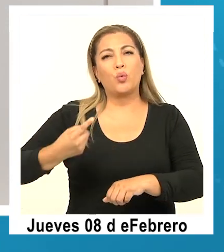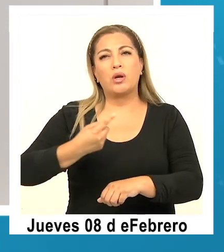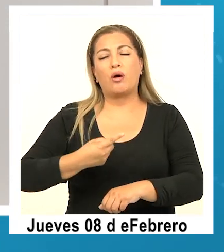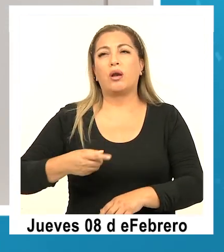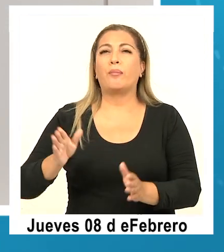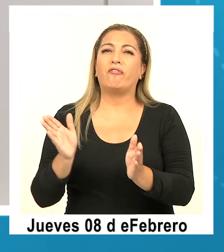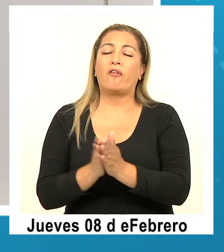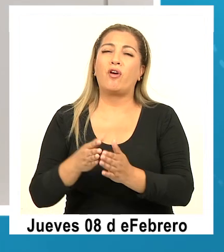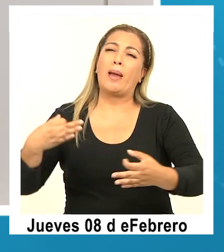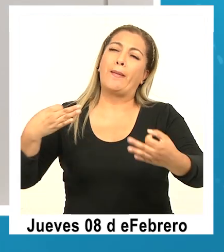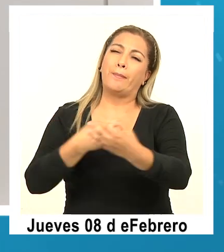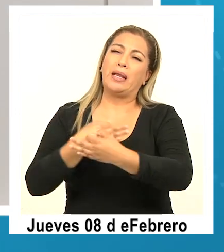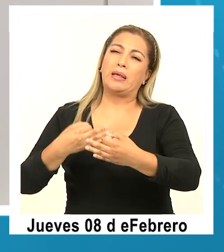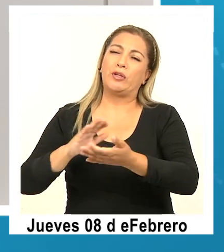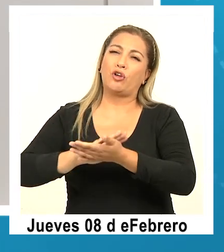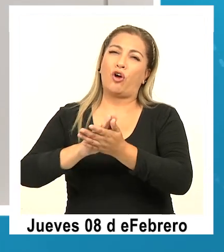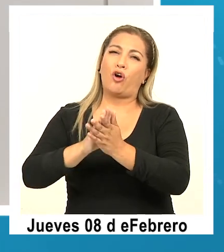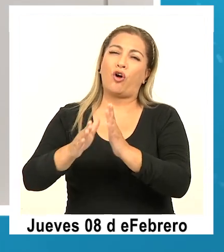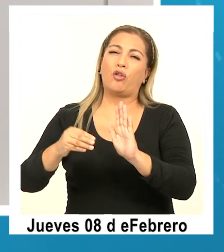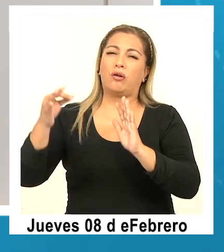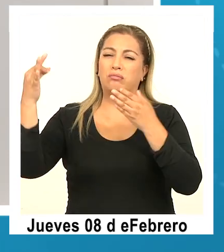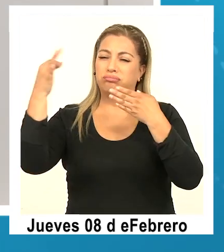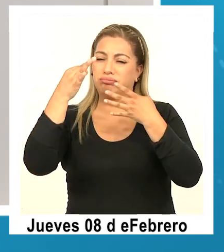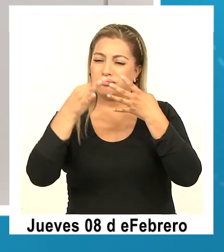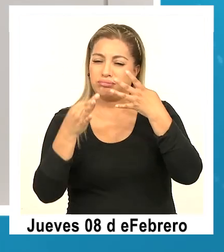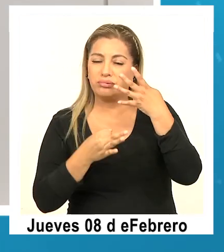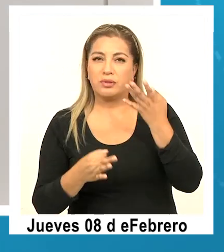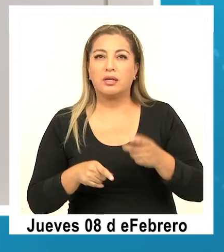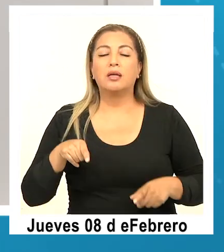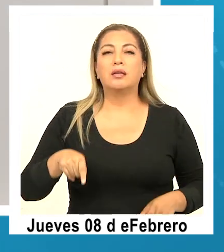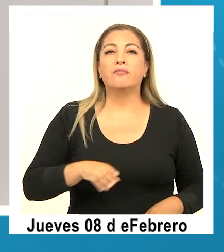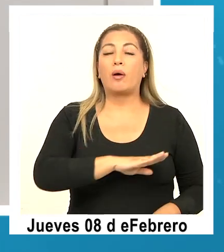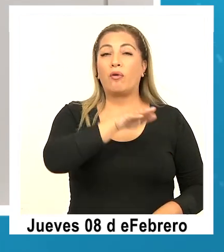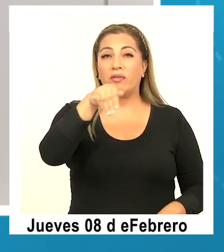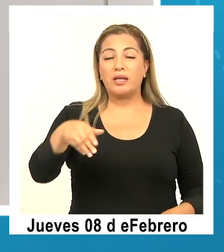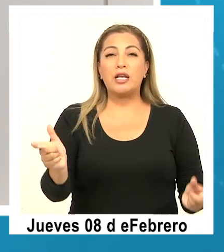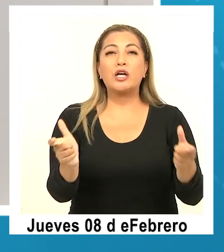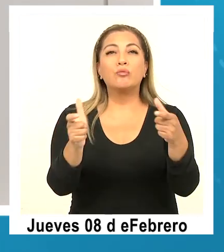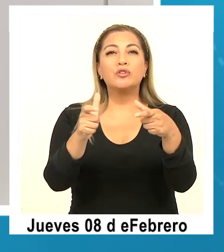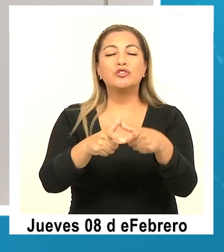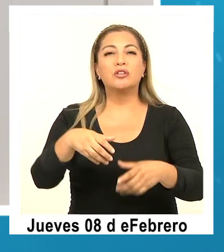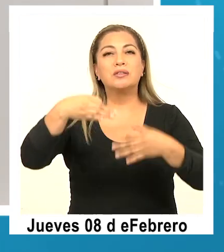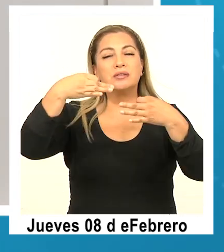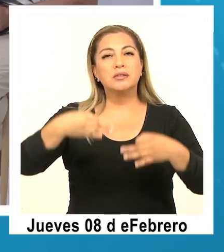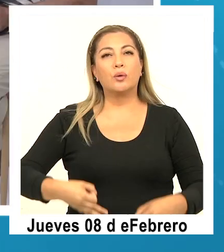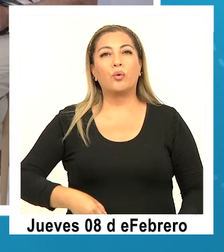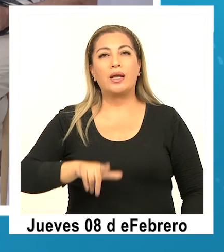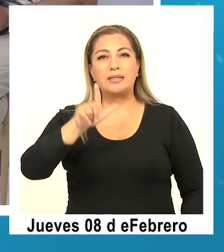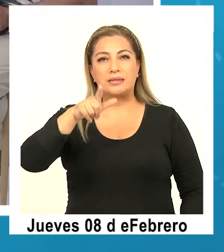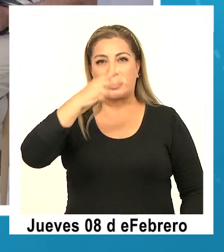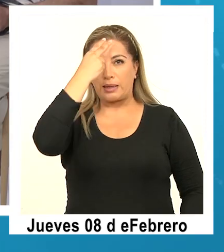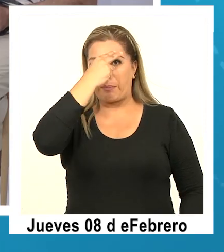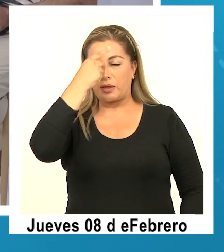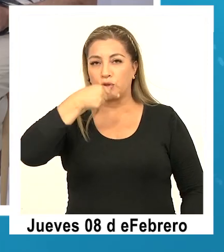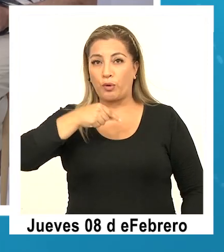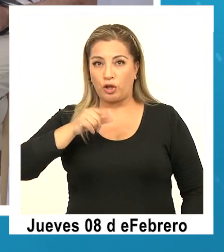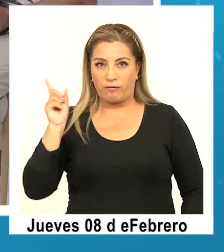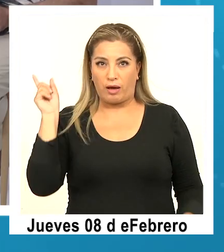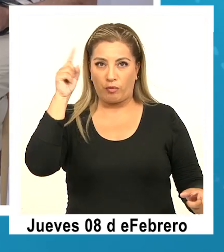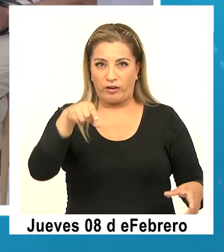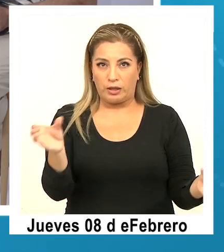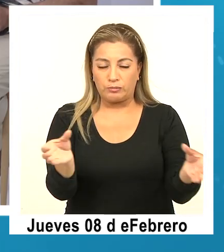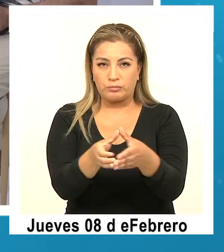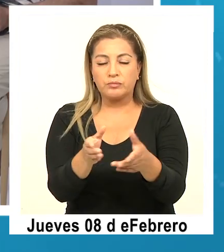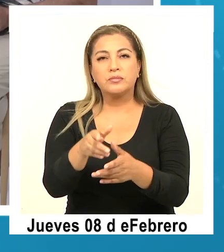explicara con todo el detalle posible, porque vamos a venir a sesionar, la Comisión de Seguridad va a venir acá el 7 de marzo.